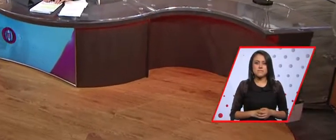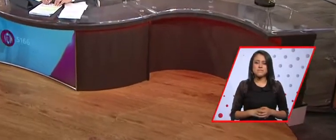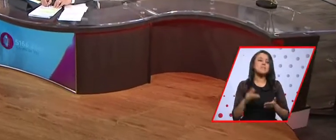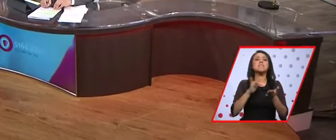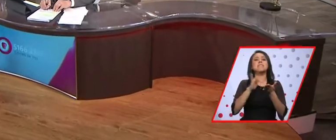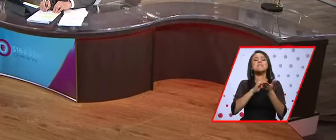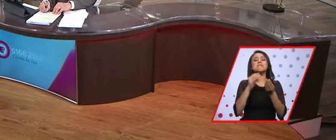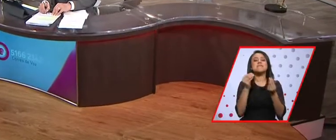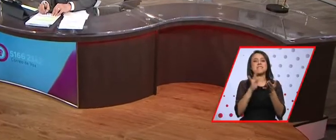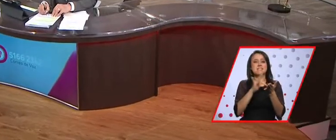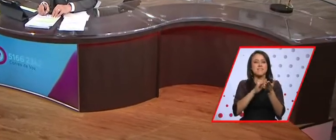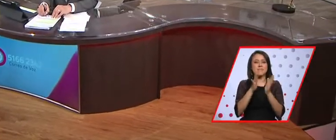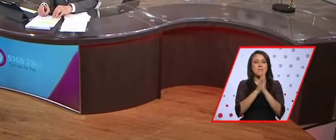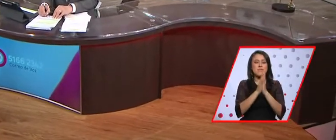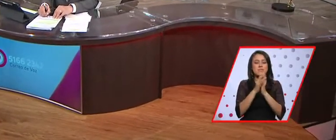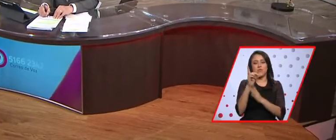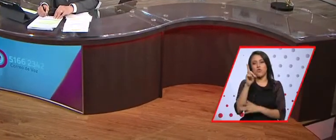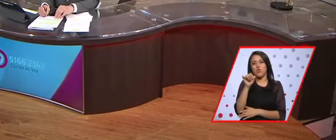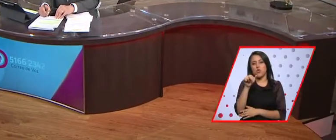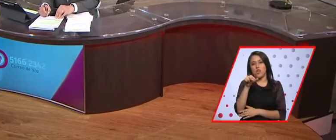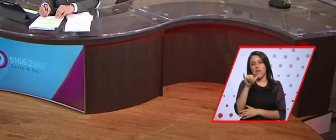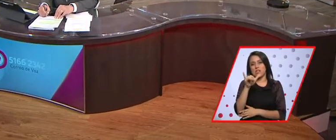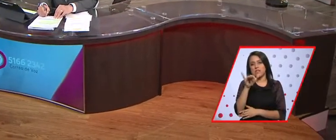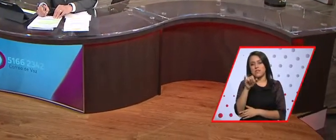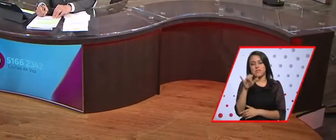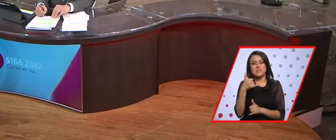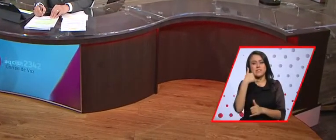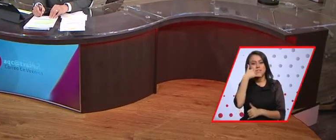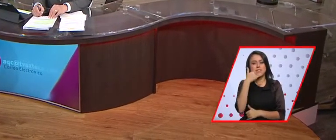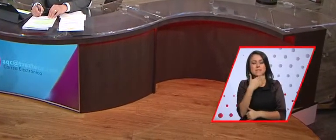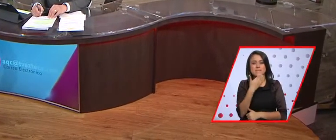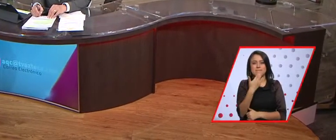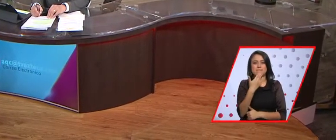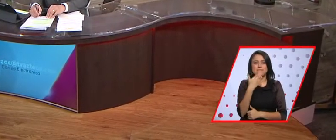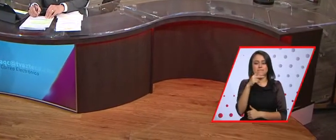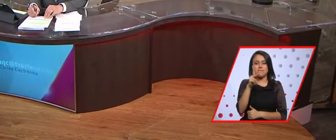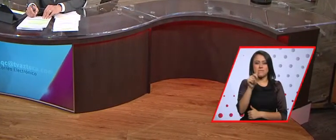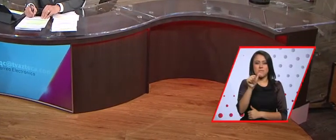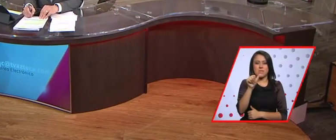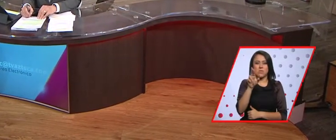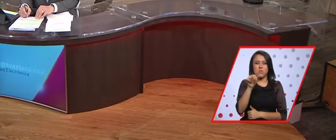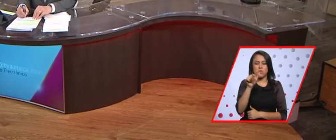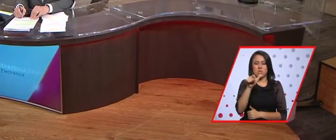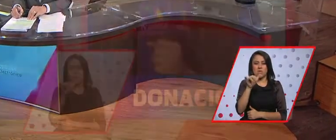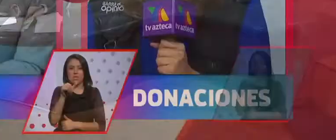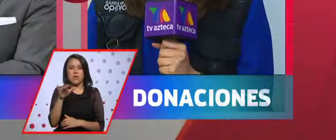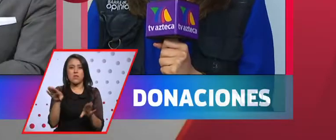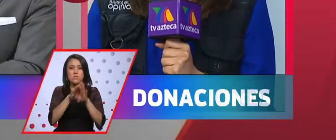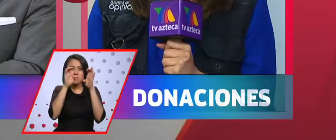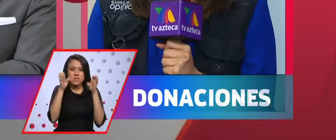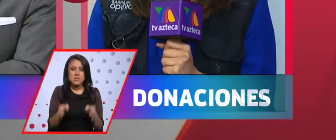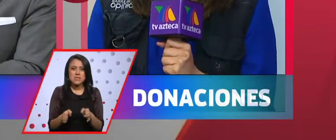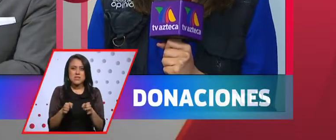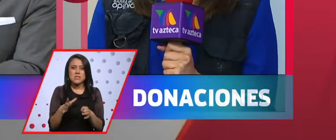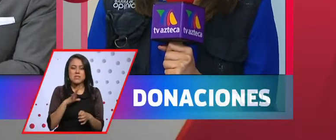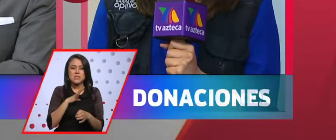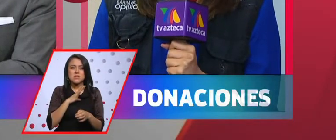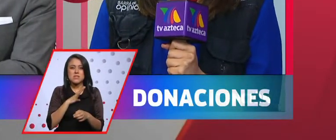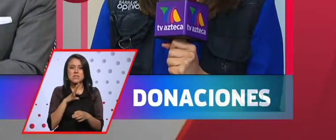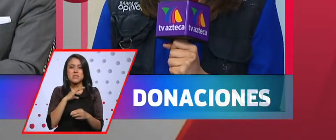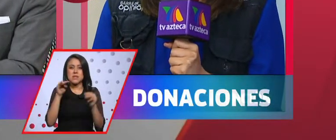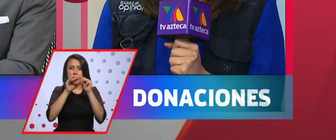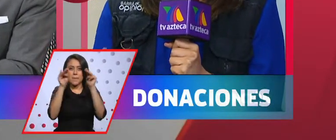Gracias, muy amable. A ver, comuníqueme a donaciones, por favor. ¿Paulina? Señor Garralda, buenos días. Hola, ¿qué tal? ¿Perkins es la máquina que se llama?